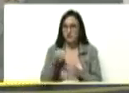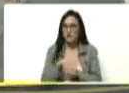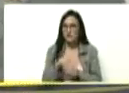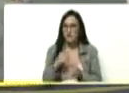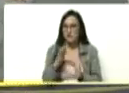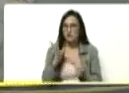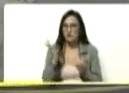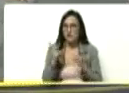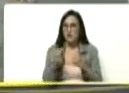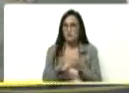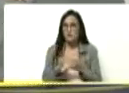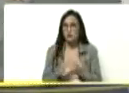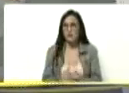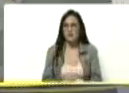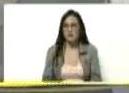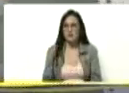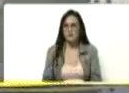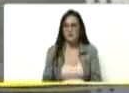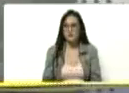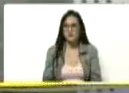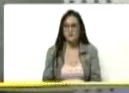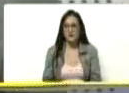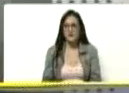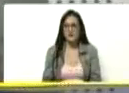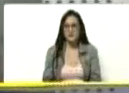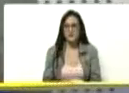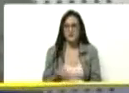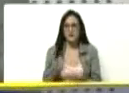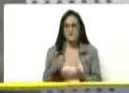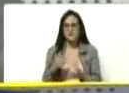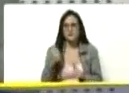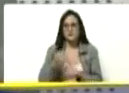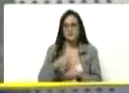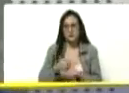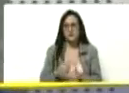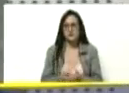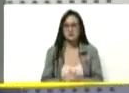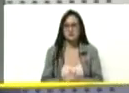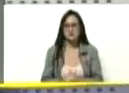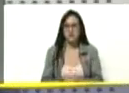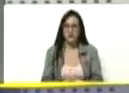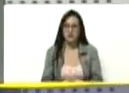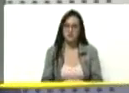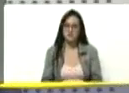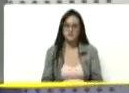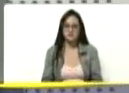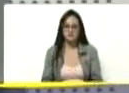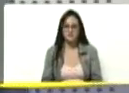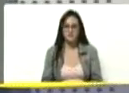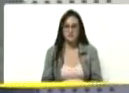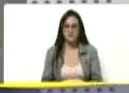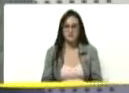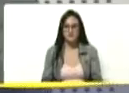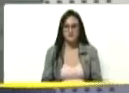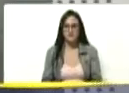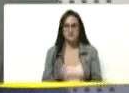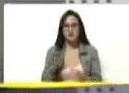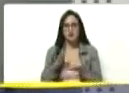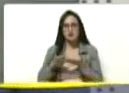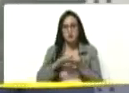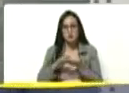organización, are well aware of Grenada's calls to find a sustainable solution for regional air connectivity. Saben que Granada ha buscado una